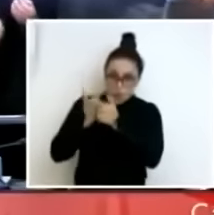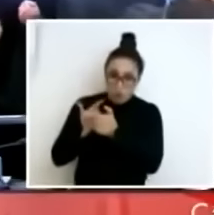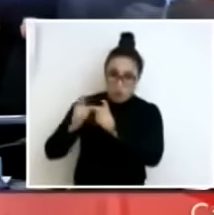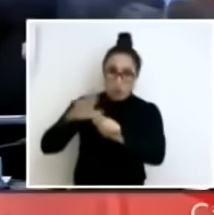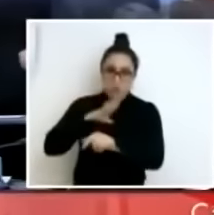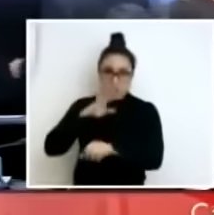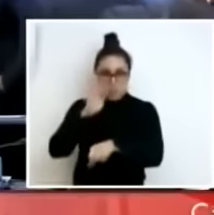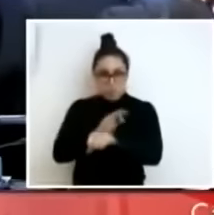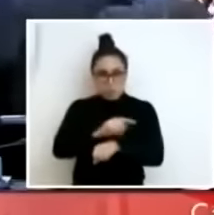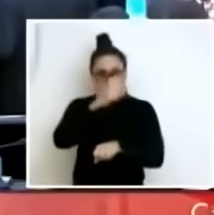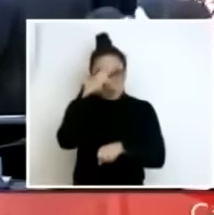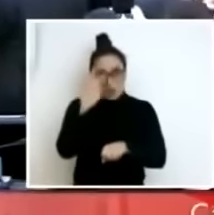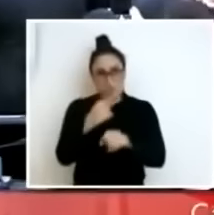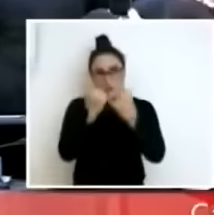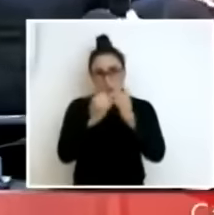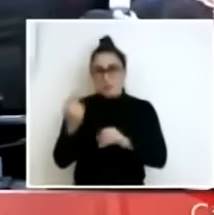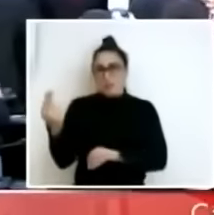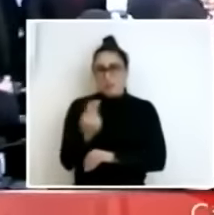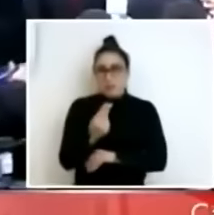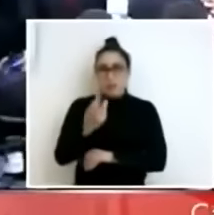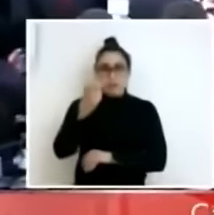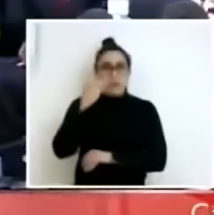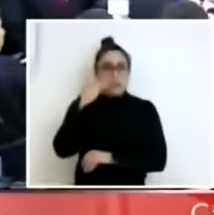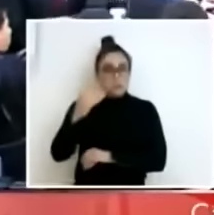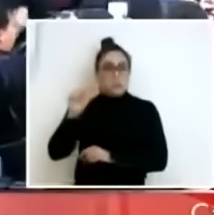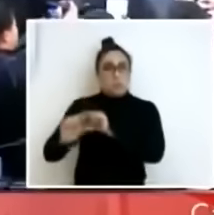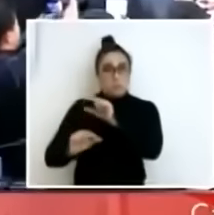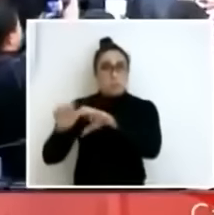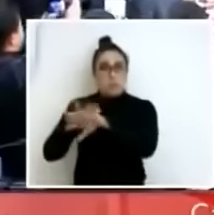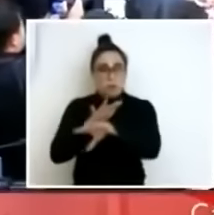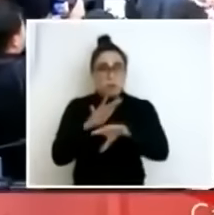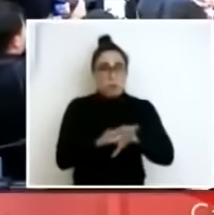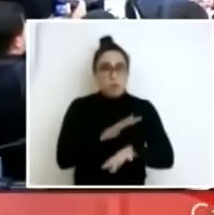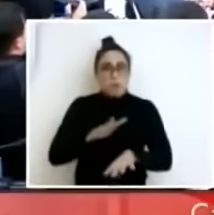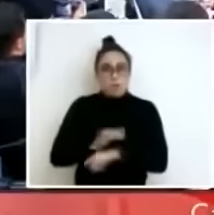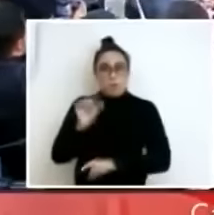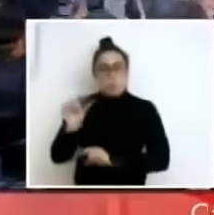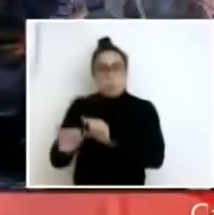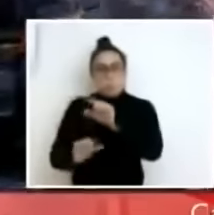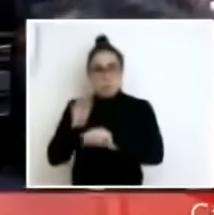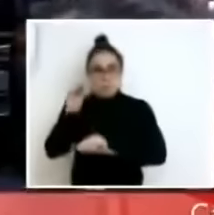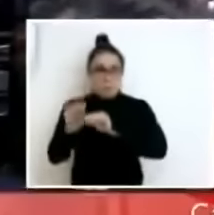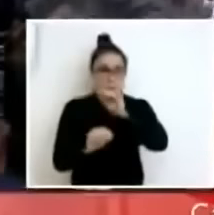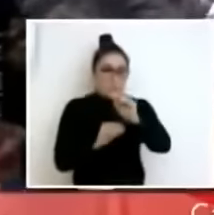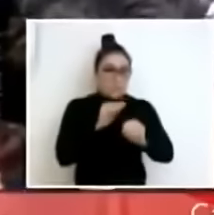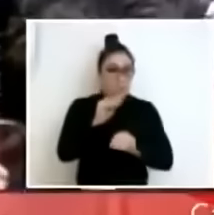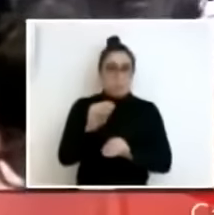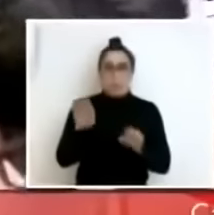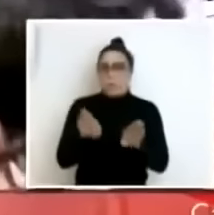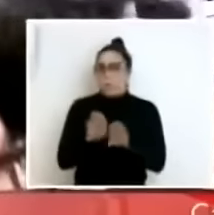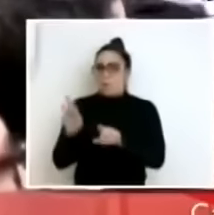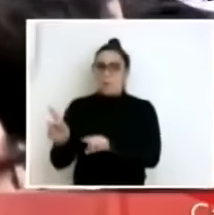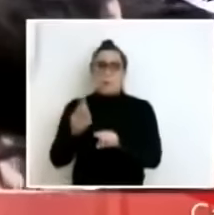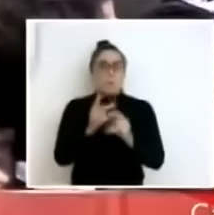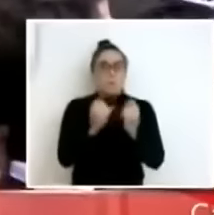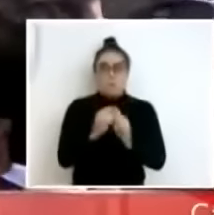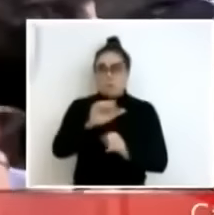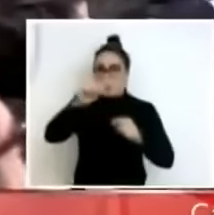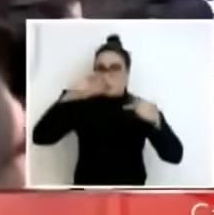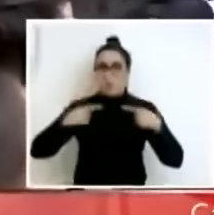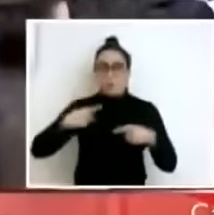nuestra nación la que se forja la que se forja entre otros grandes mexicanos